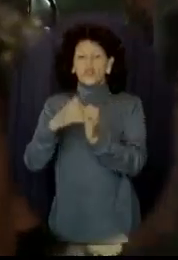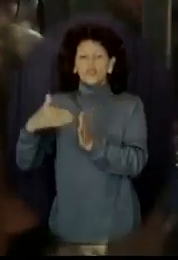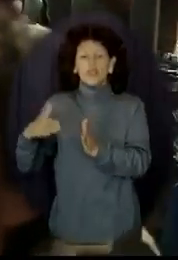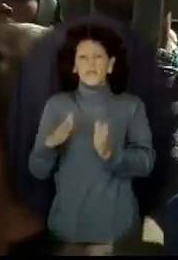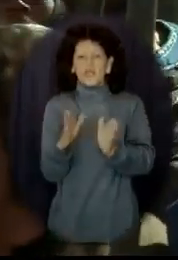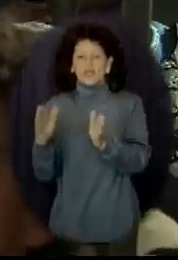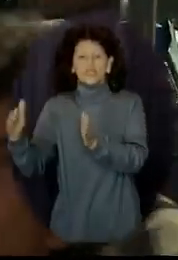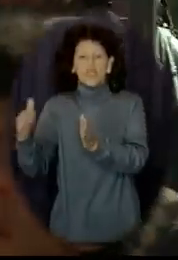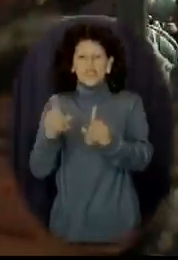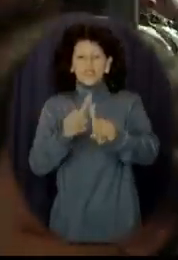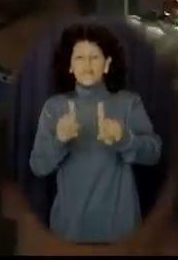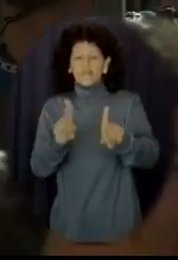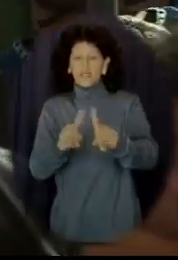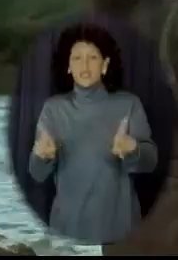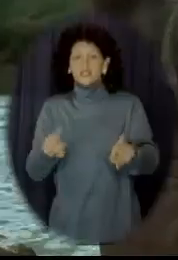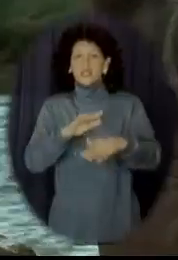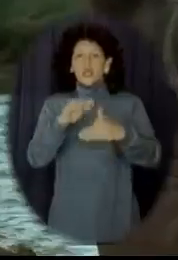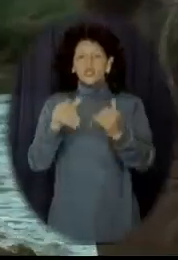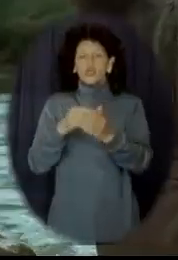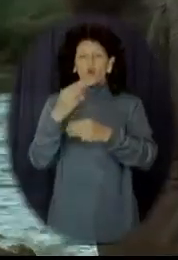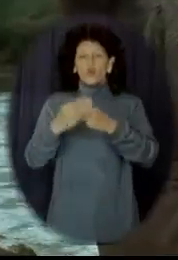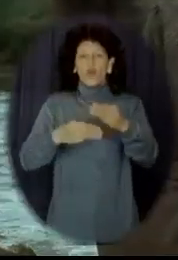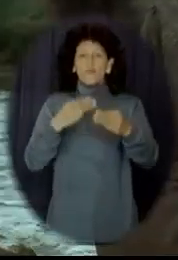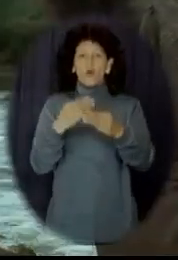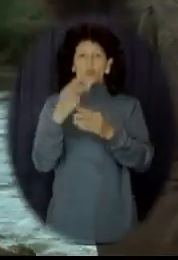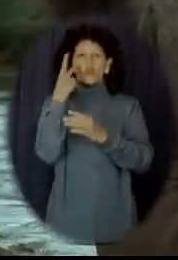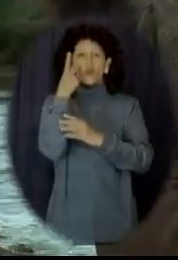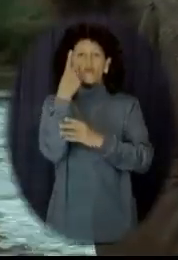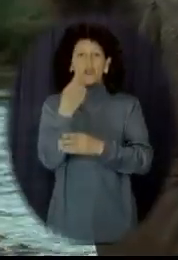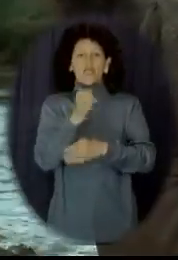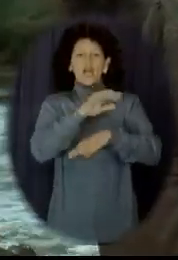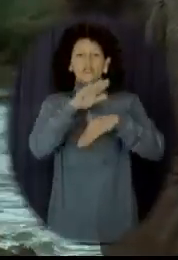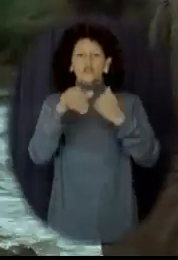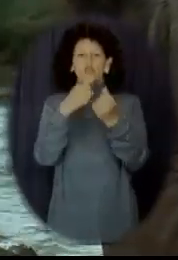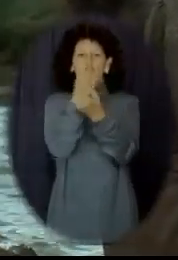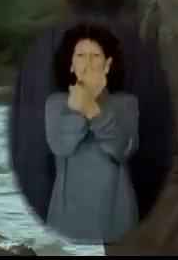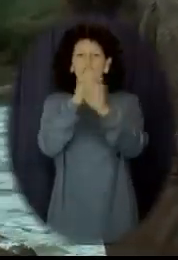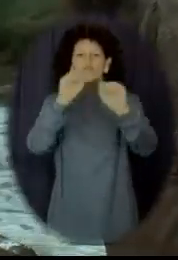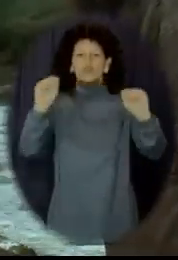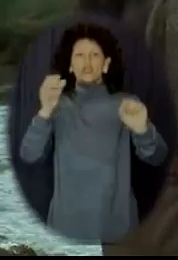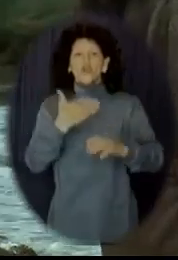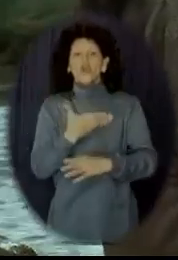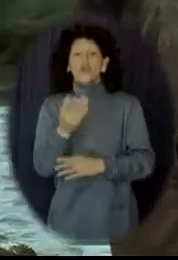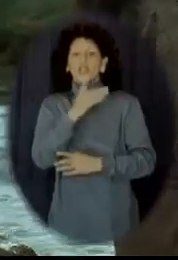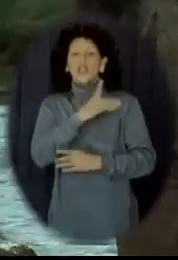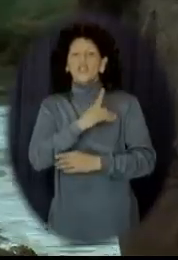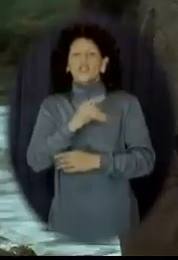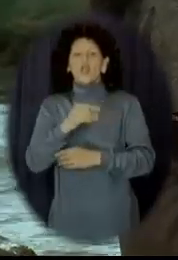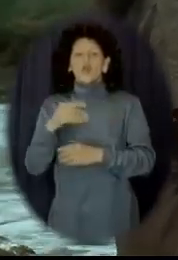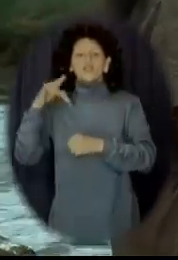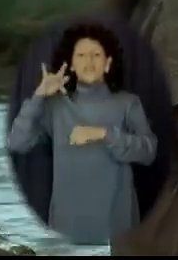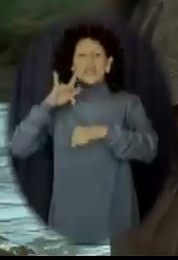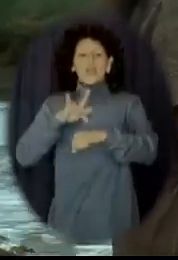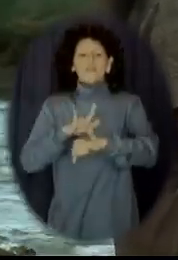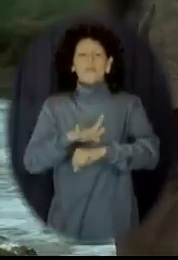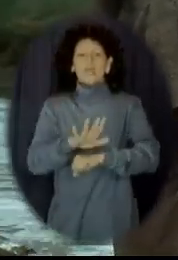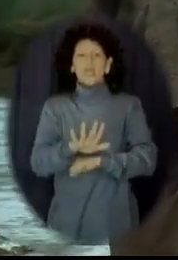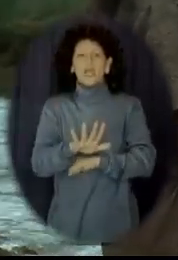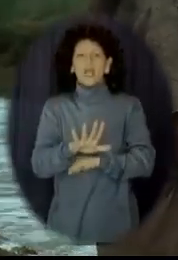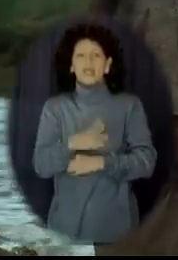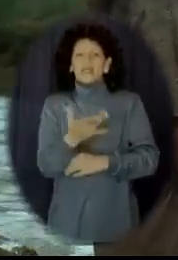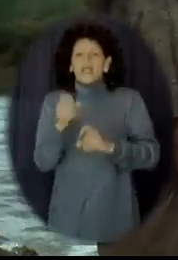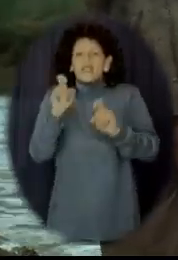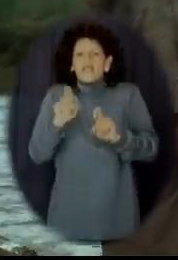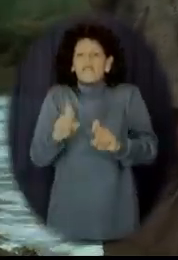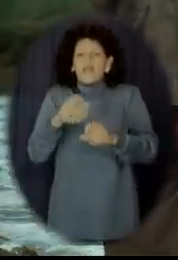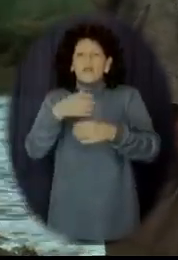allanados los caminos disparejos. Todo el mundo verá la salvación que Dios nos enviará.